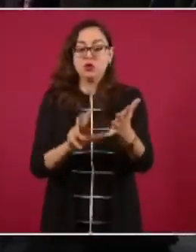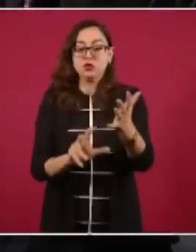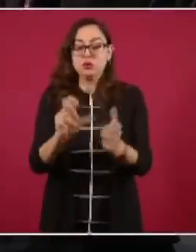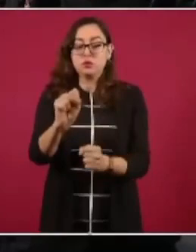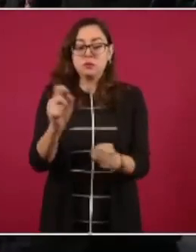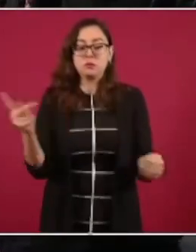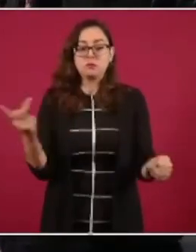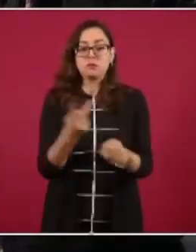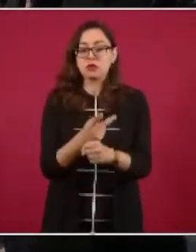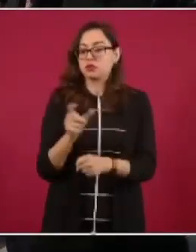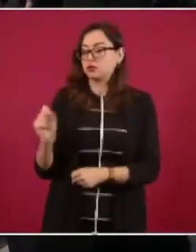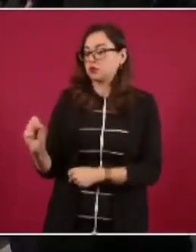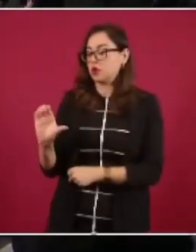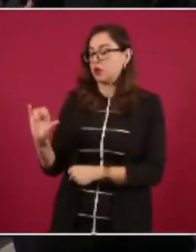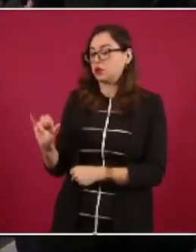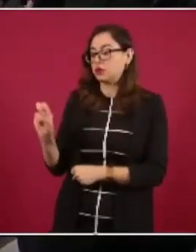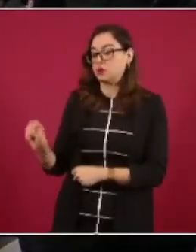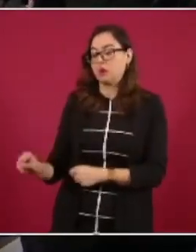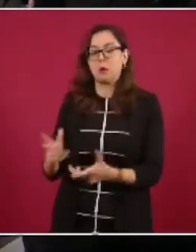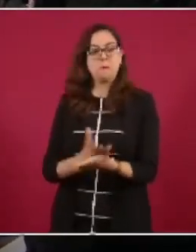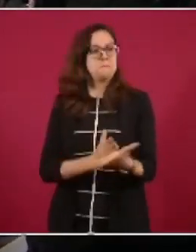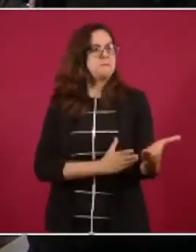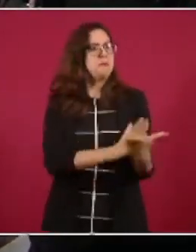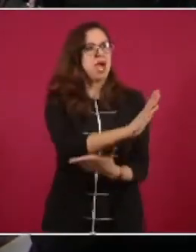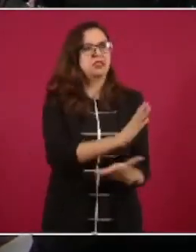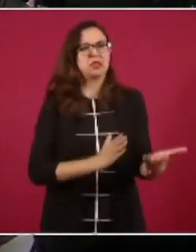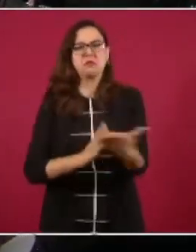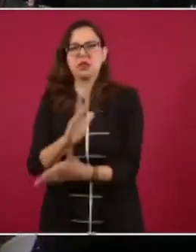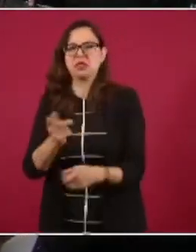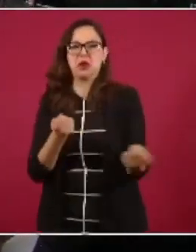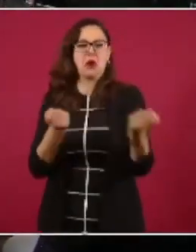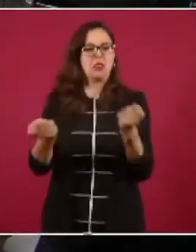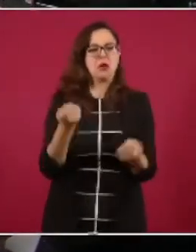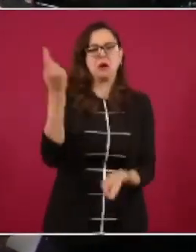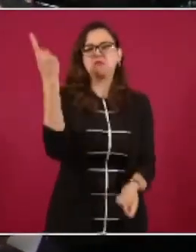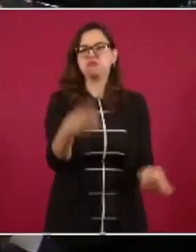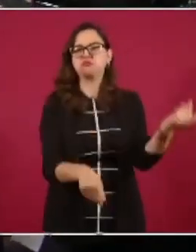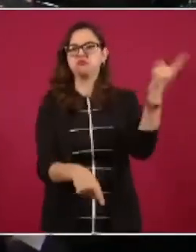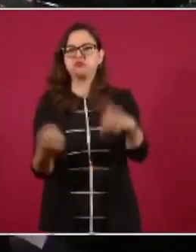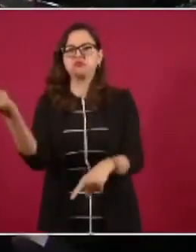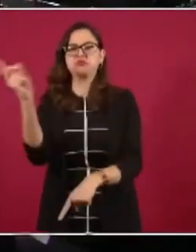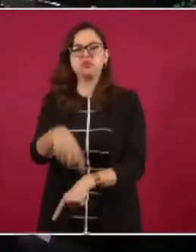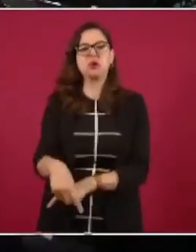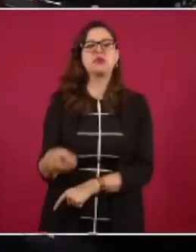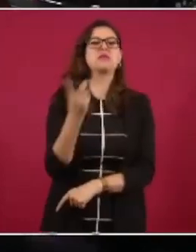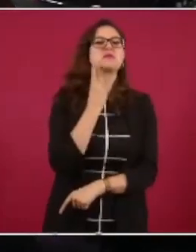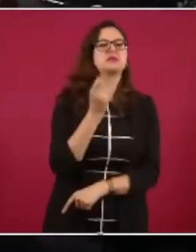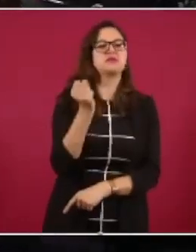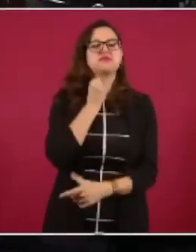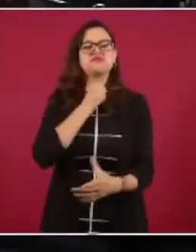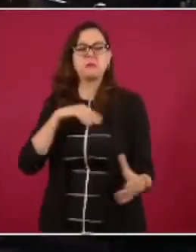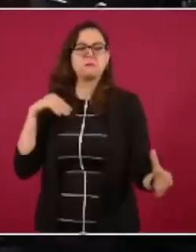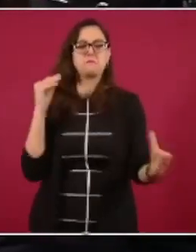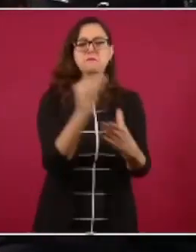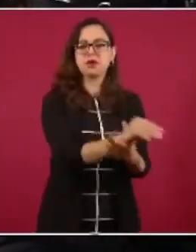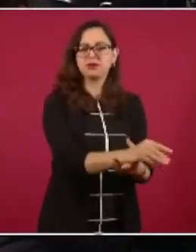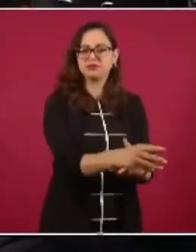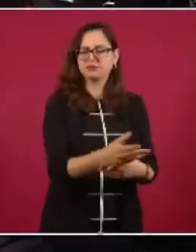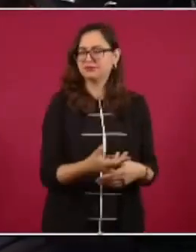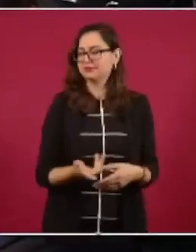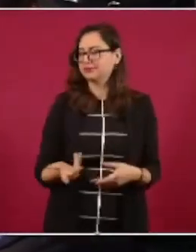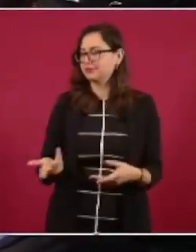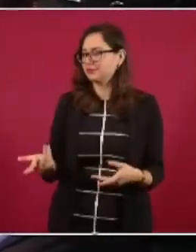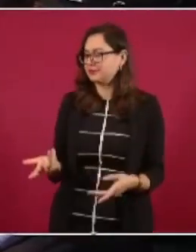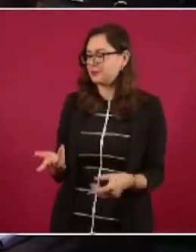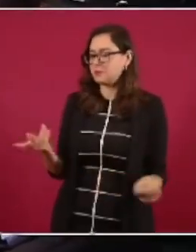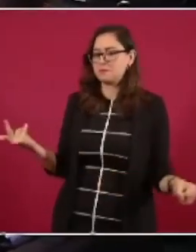como un superpoder, así lo establecen las normas. ya no van a impartir justicia,